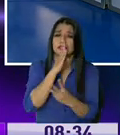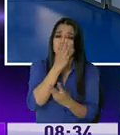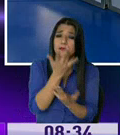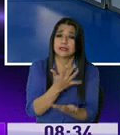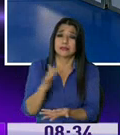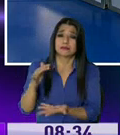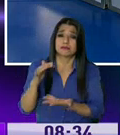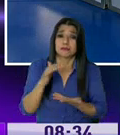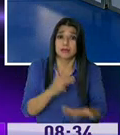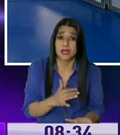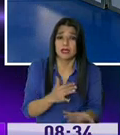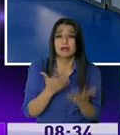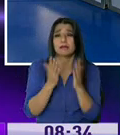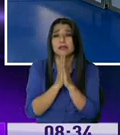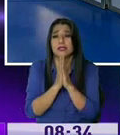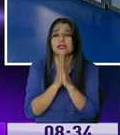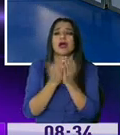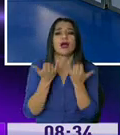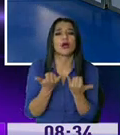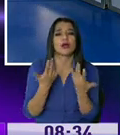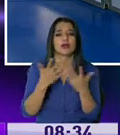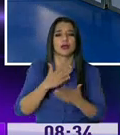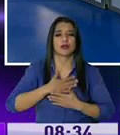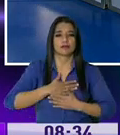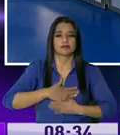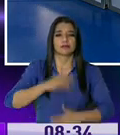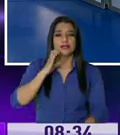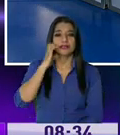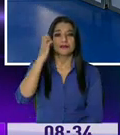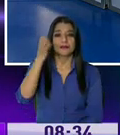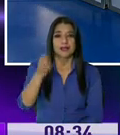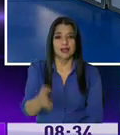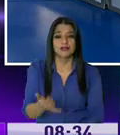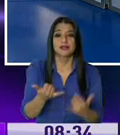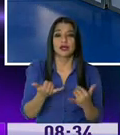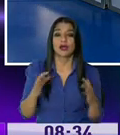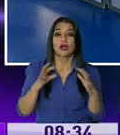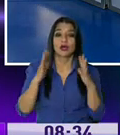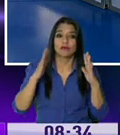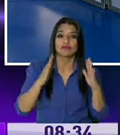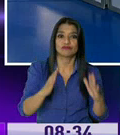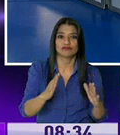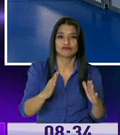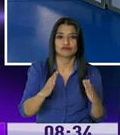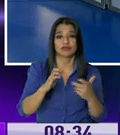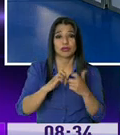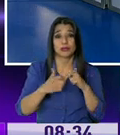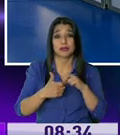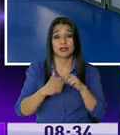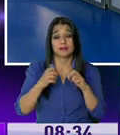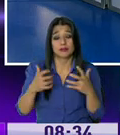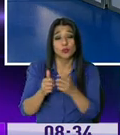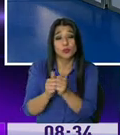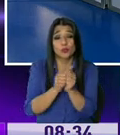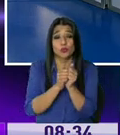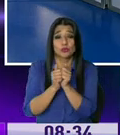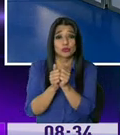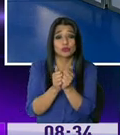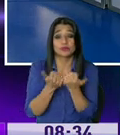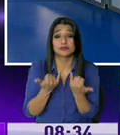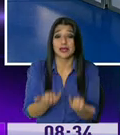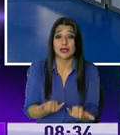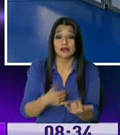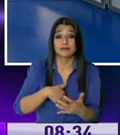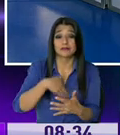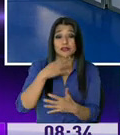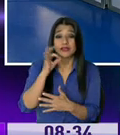cola, ven una luz de esperanza en esto que se llama unirnos en favor de la desgracia que lamentablemente, pues a través del COVID